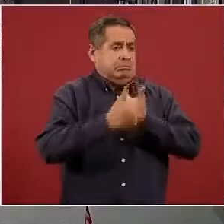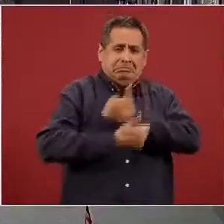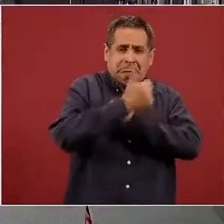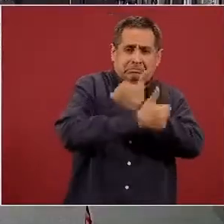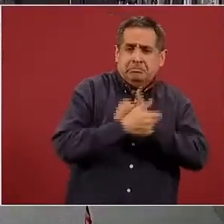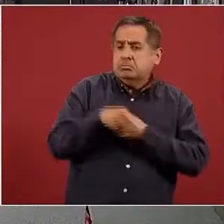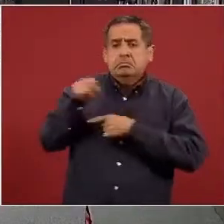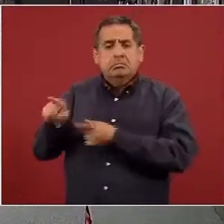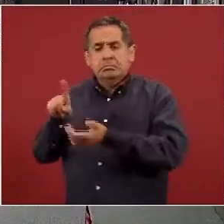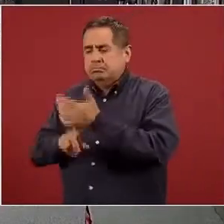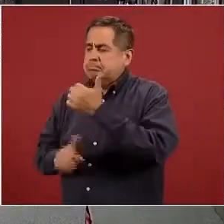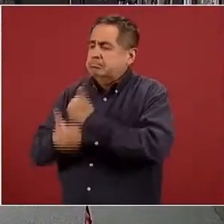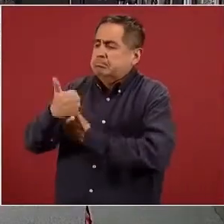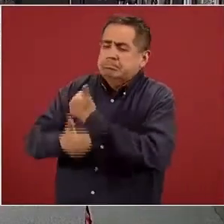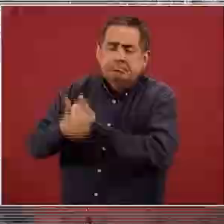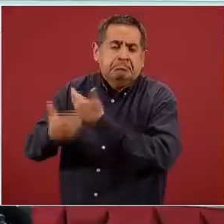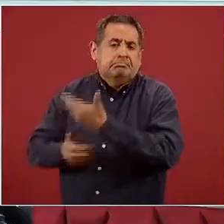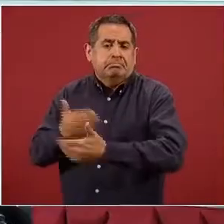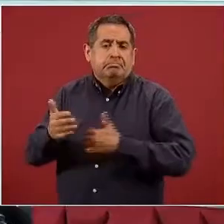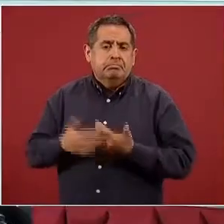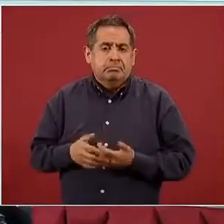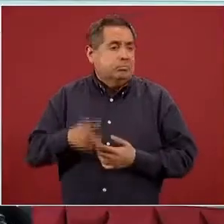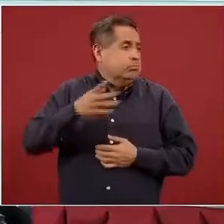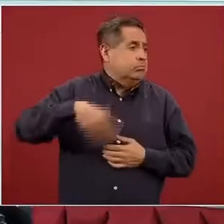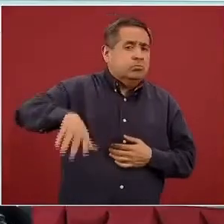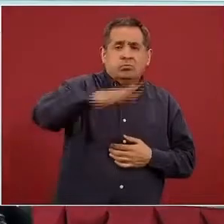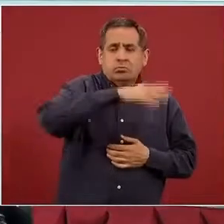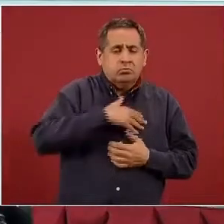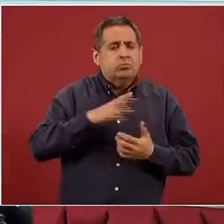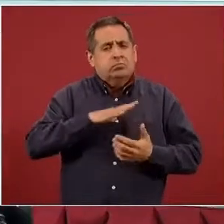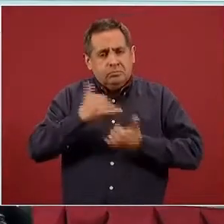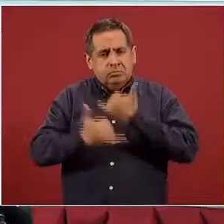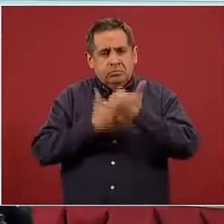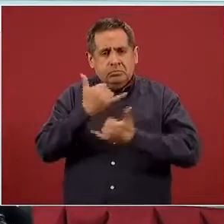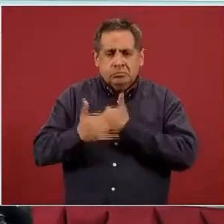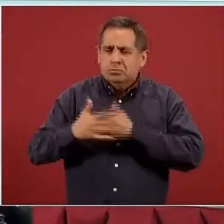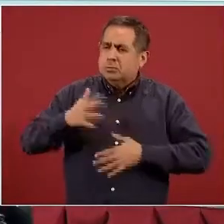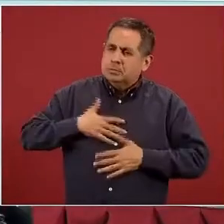todos llegamos a estar en un deporte en el que queremos